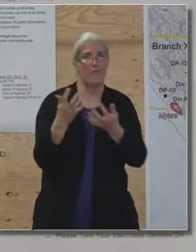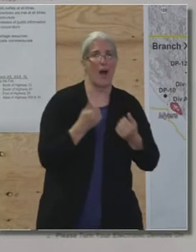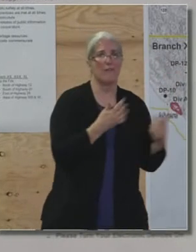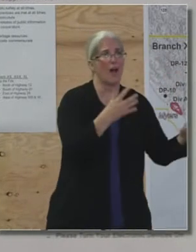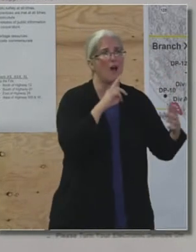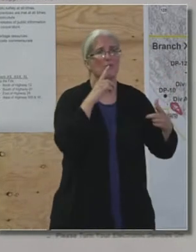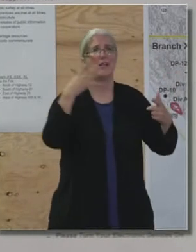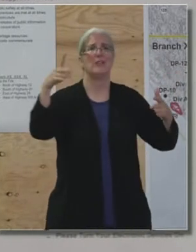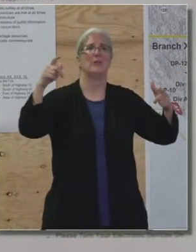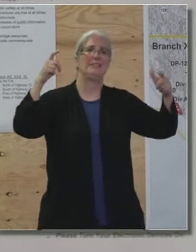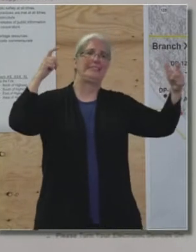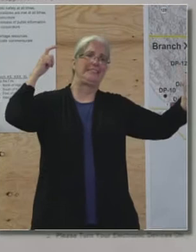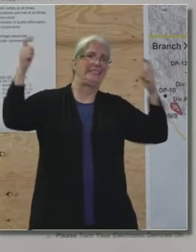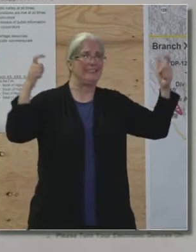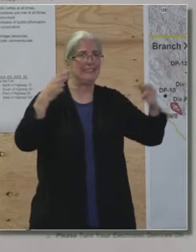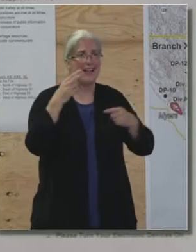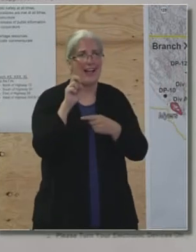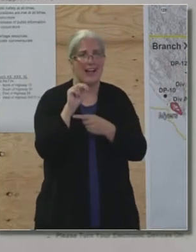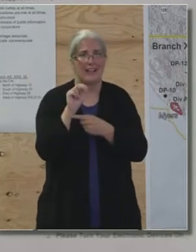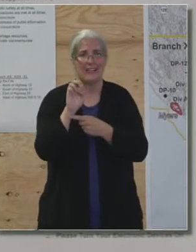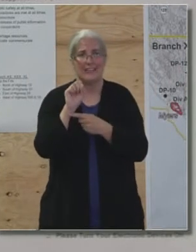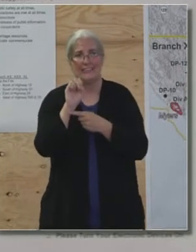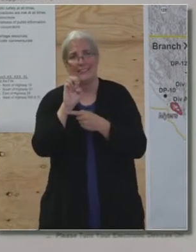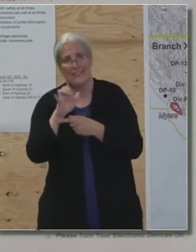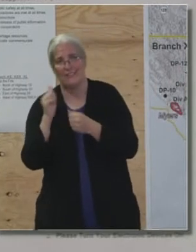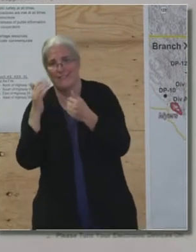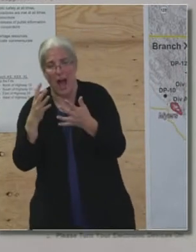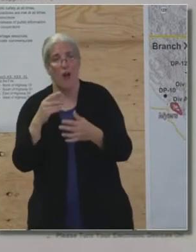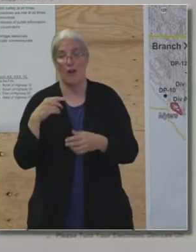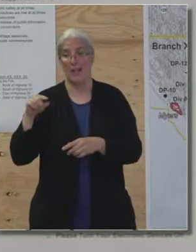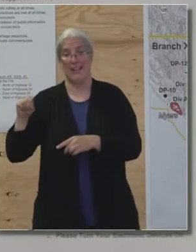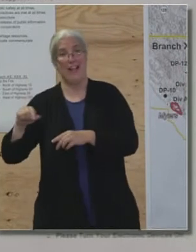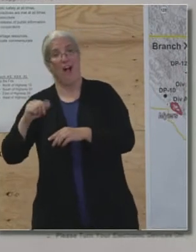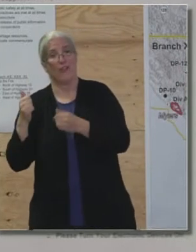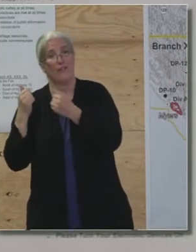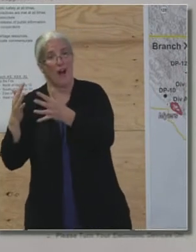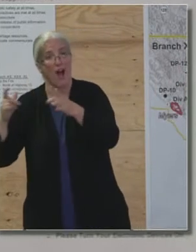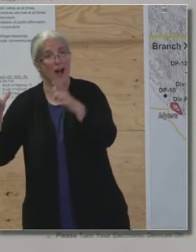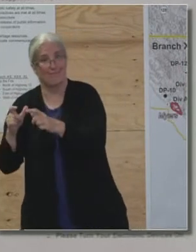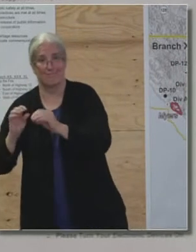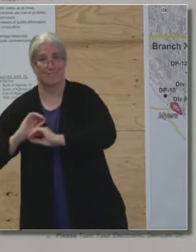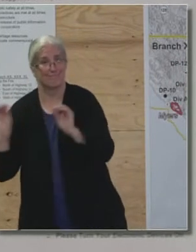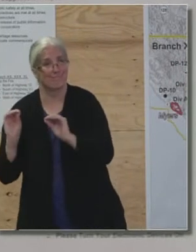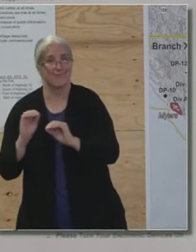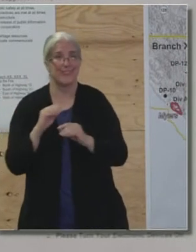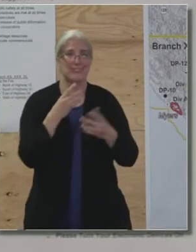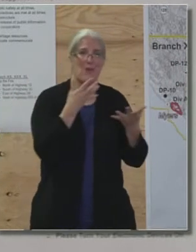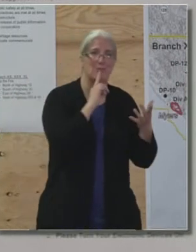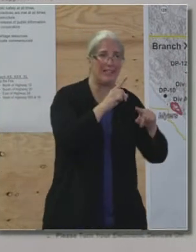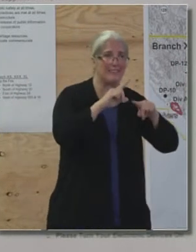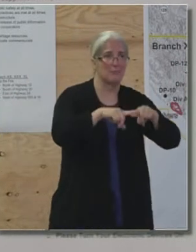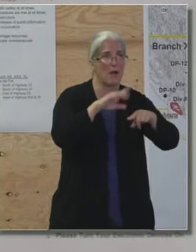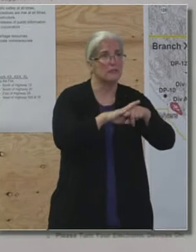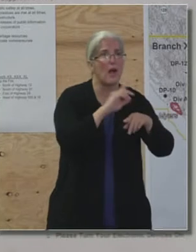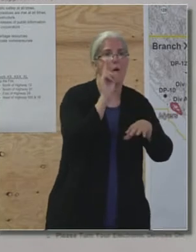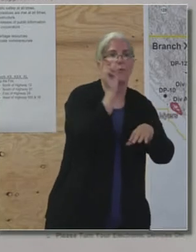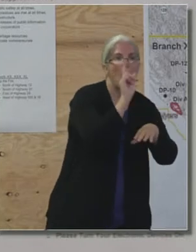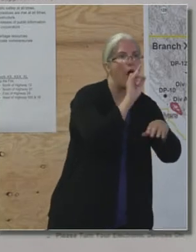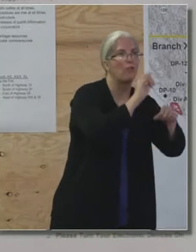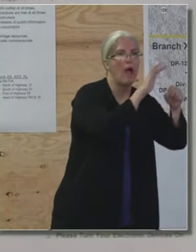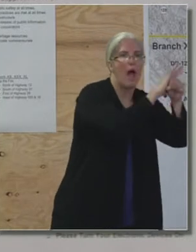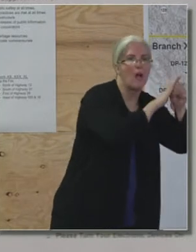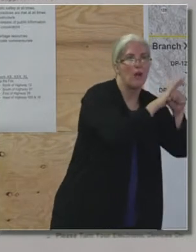comportamientos del incendio distinto distintos niveles de contención y estamos trabajando en ello pero si es una prioridad cuando hablamos de